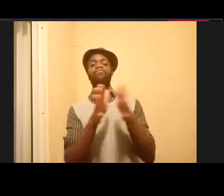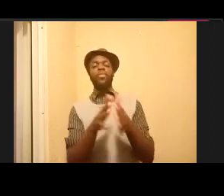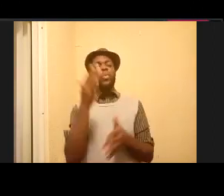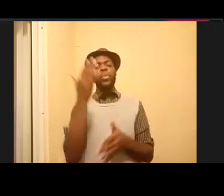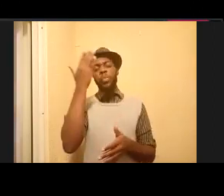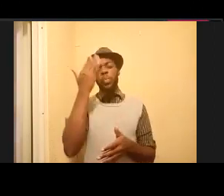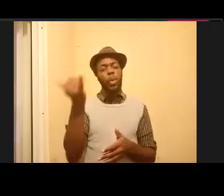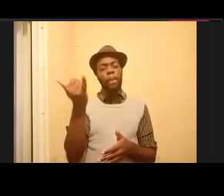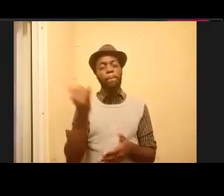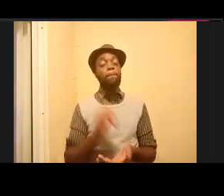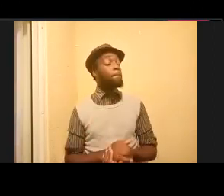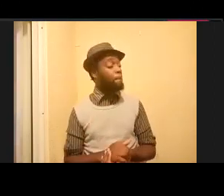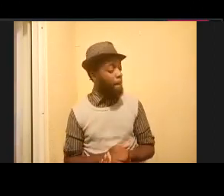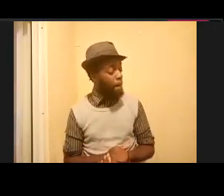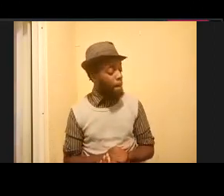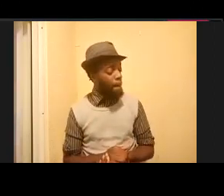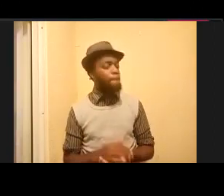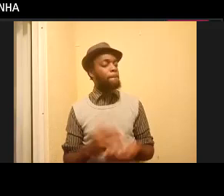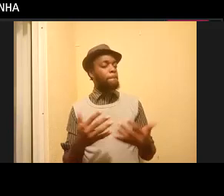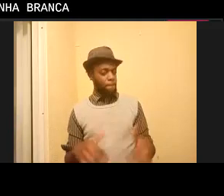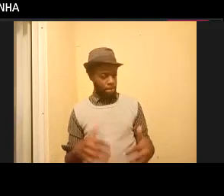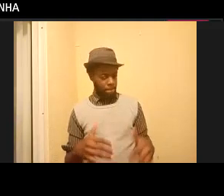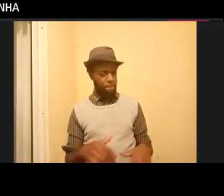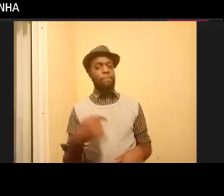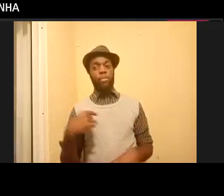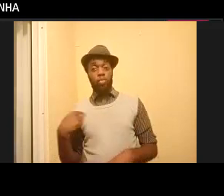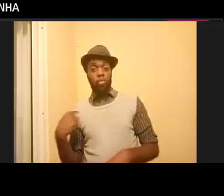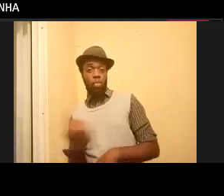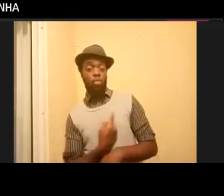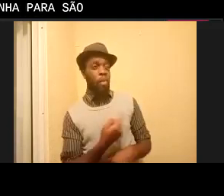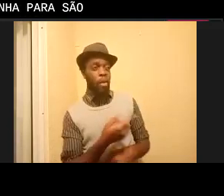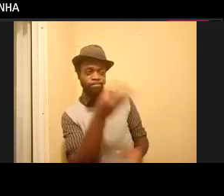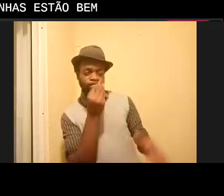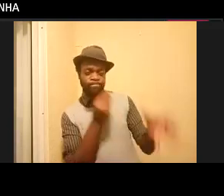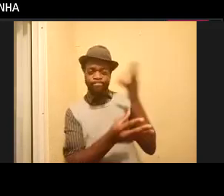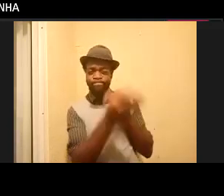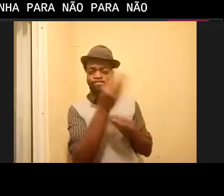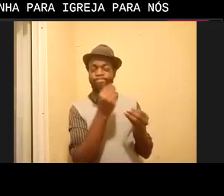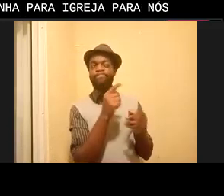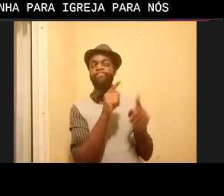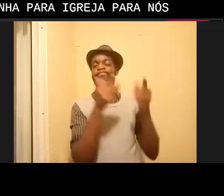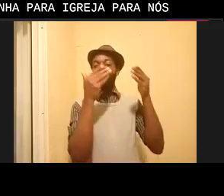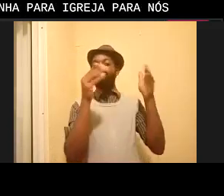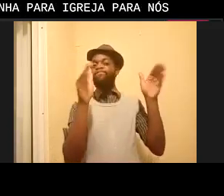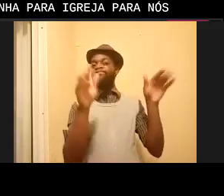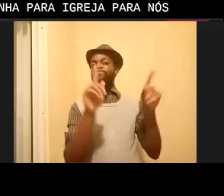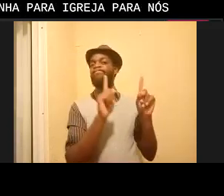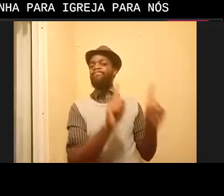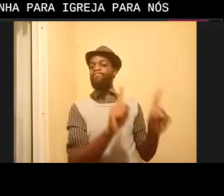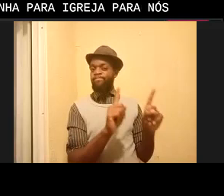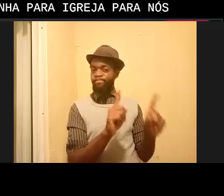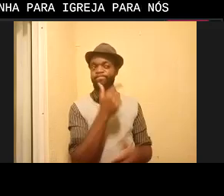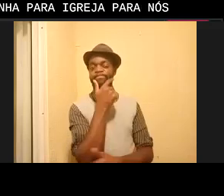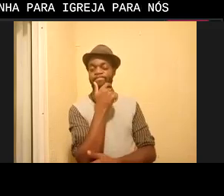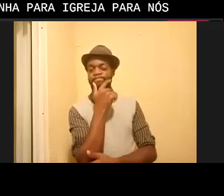es algo muy enriquecedor para nosotros. Yo lo que puedo mencionar es algo muy,